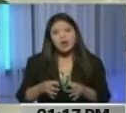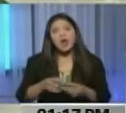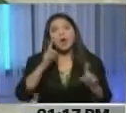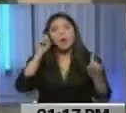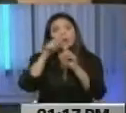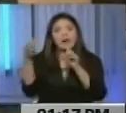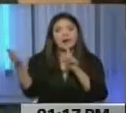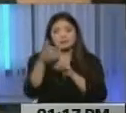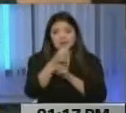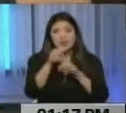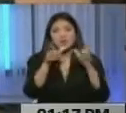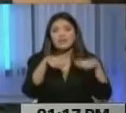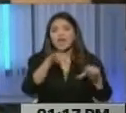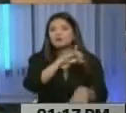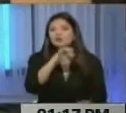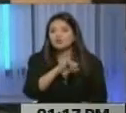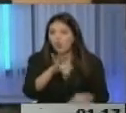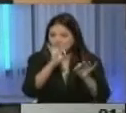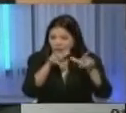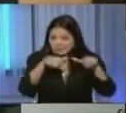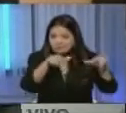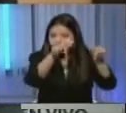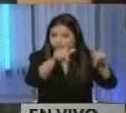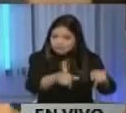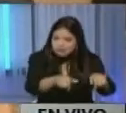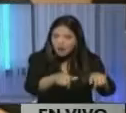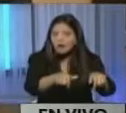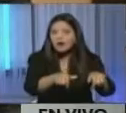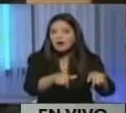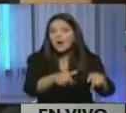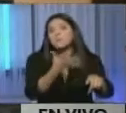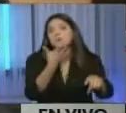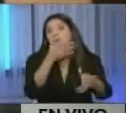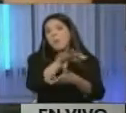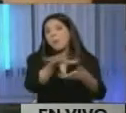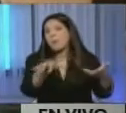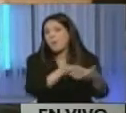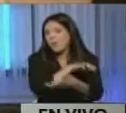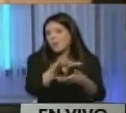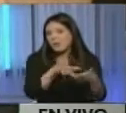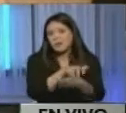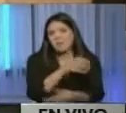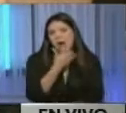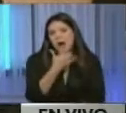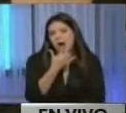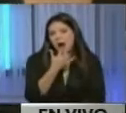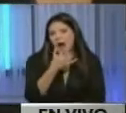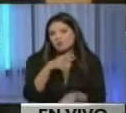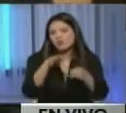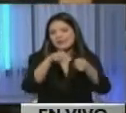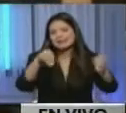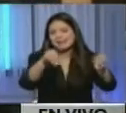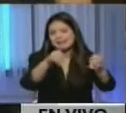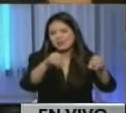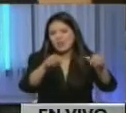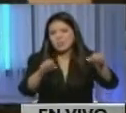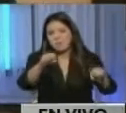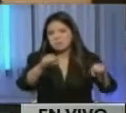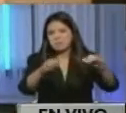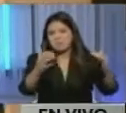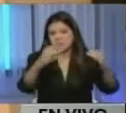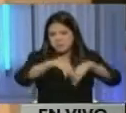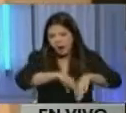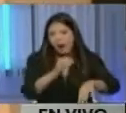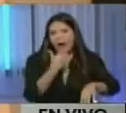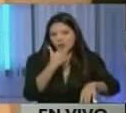objetivos de las zonas, fijando como referente accidentes geográficos o características del terreno.